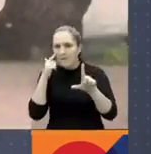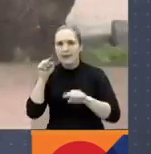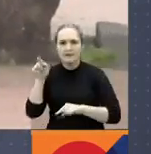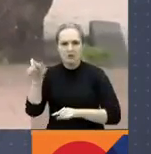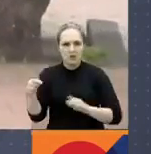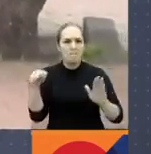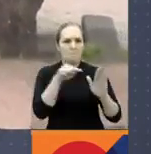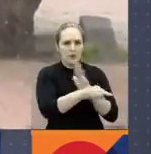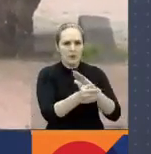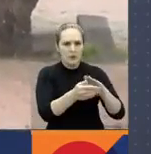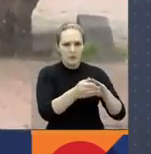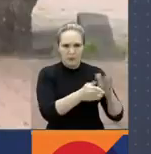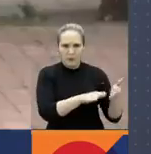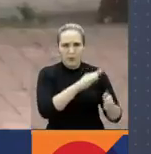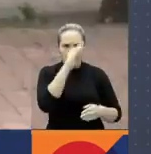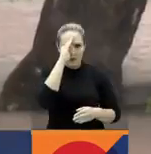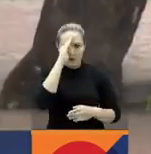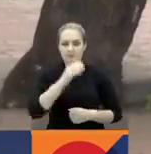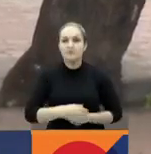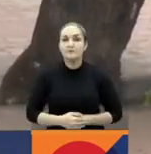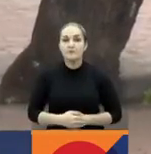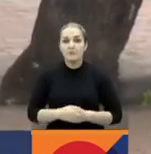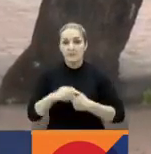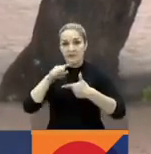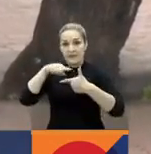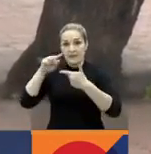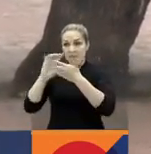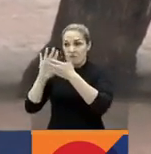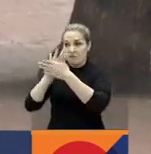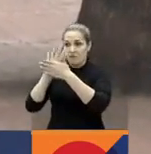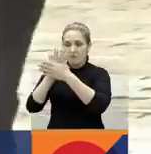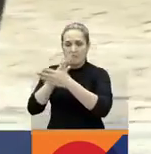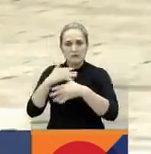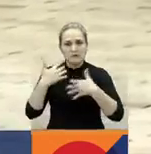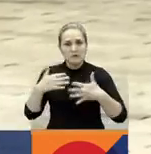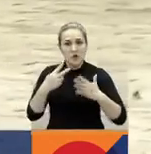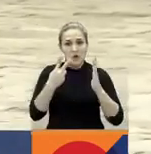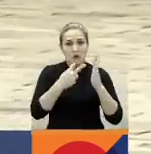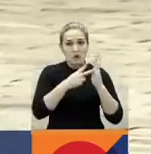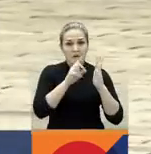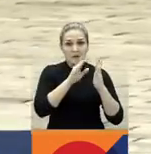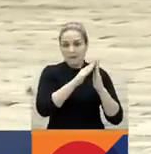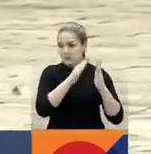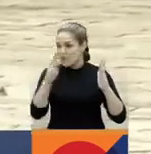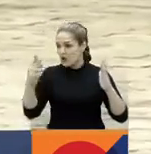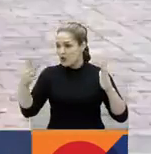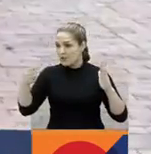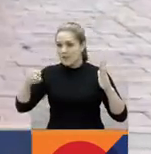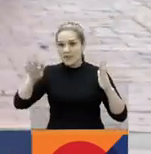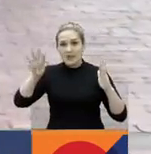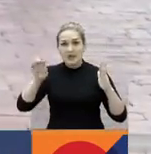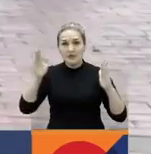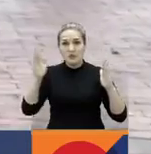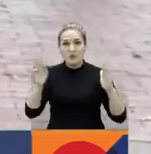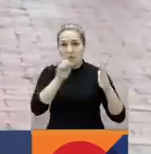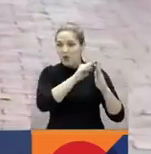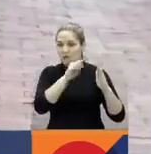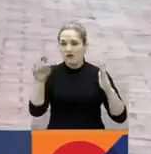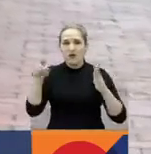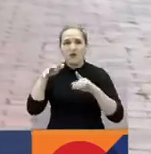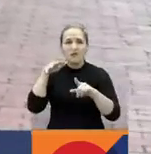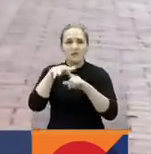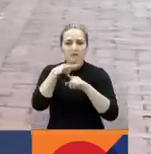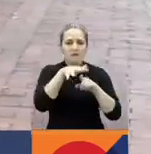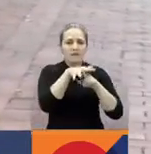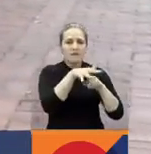Informe revela que más de 5.000 mujeres murieron entre el 2015 y el 2019 en Colombia por cuenta de la violencia de género.